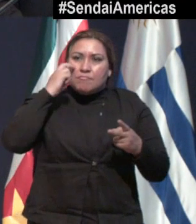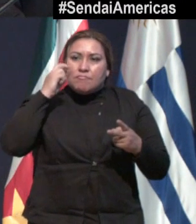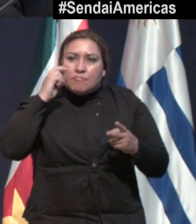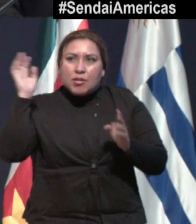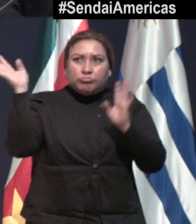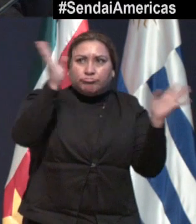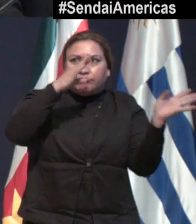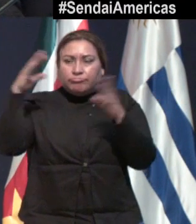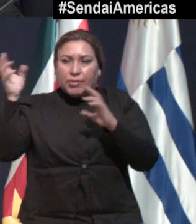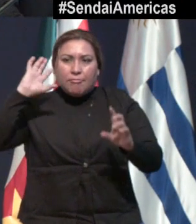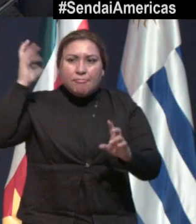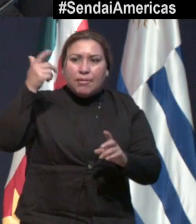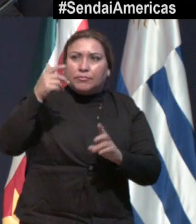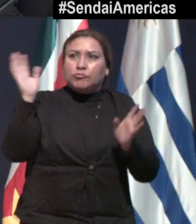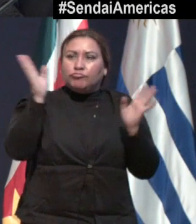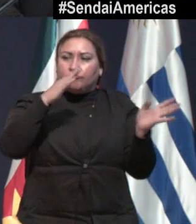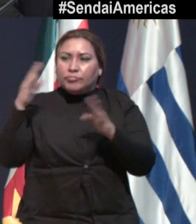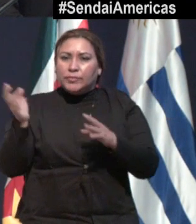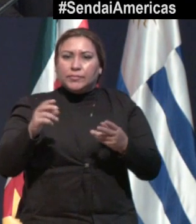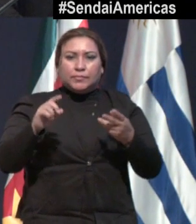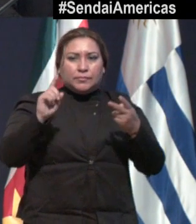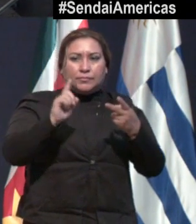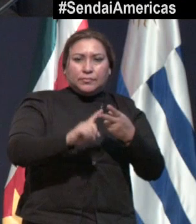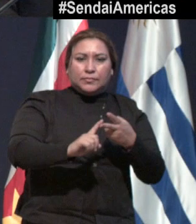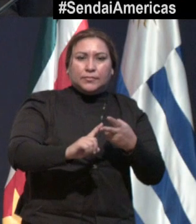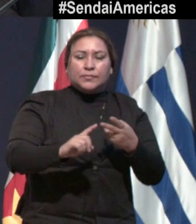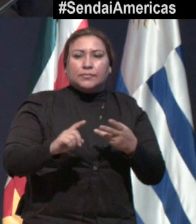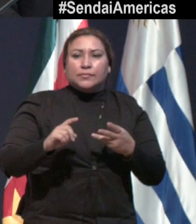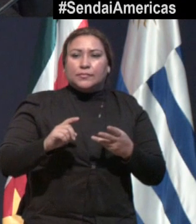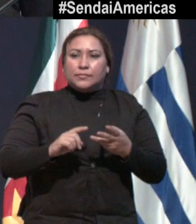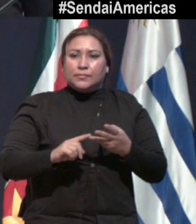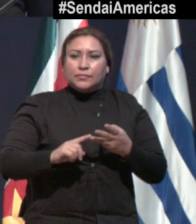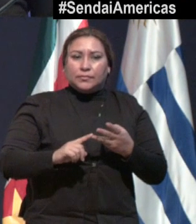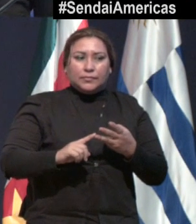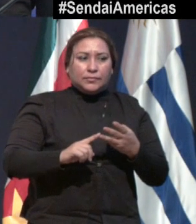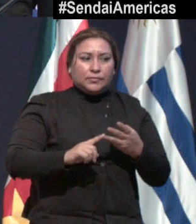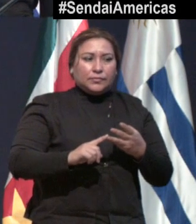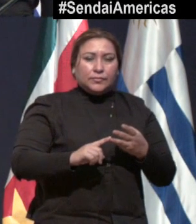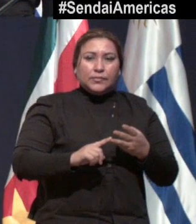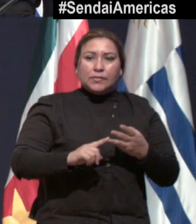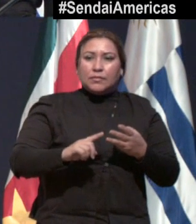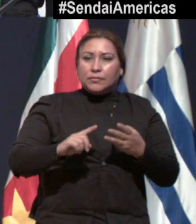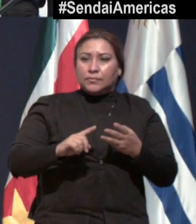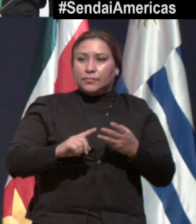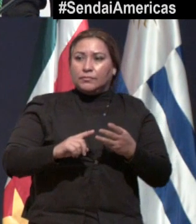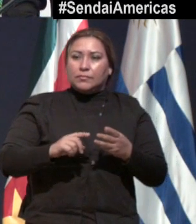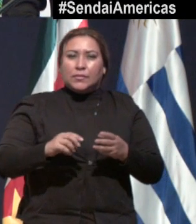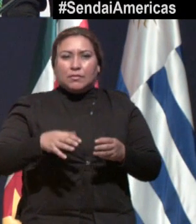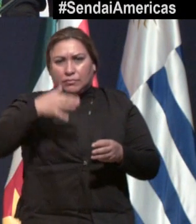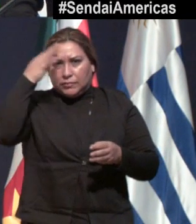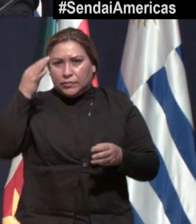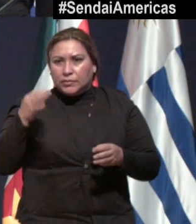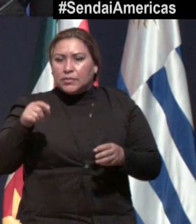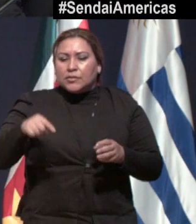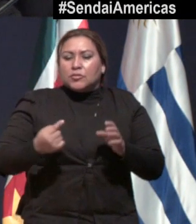marcos normativos nacionales, estado de avance y relevancia para la implementación del marco de Sendai, que obviamente entre una de